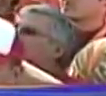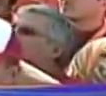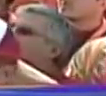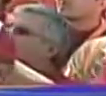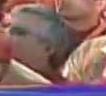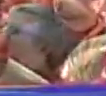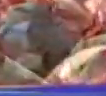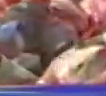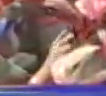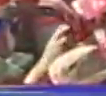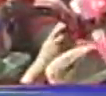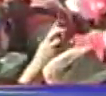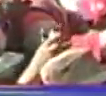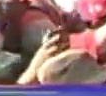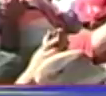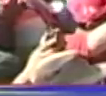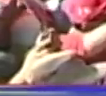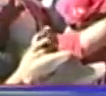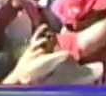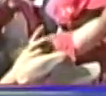Nicolás Maduro.